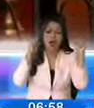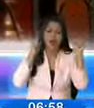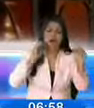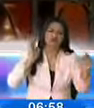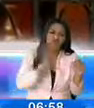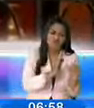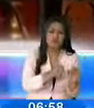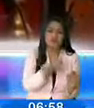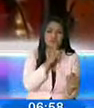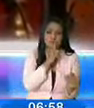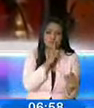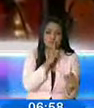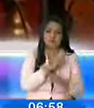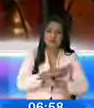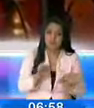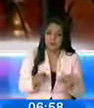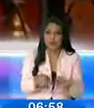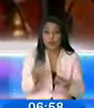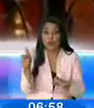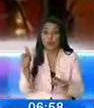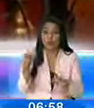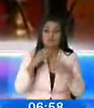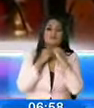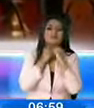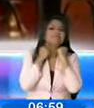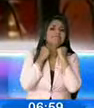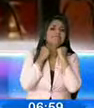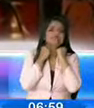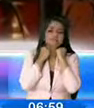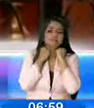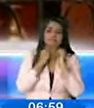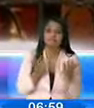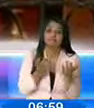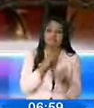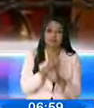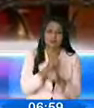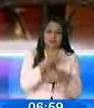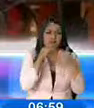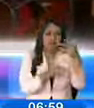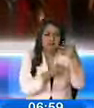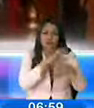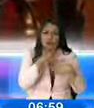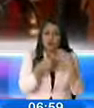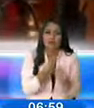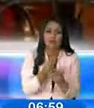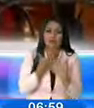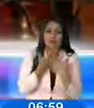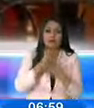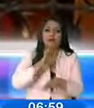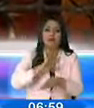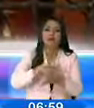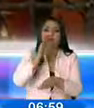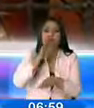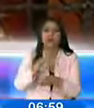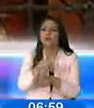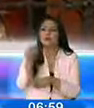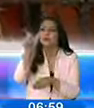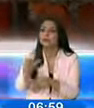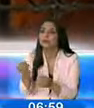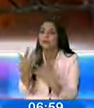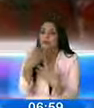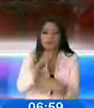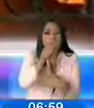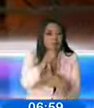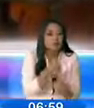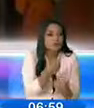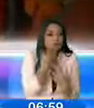cállate. Y de ahí la cogió la otra y la había ahorcado. O sea, yo todas esas cosas me enteré, fue por una, por otra, porque ella tenía